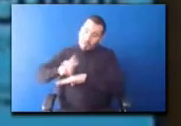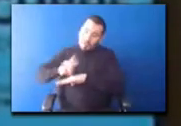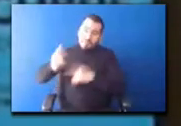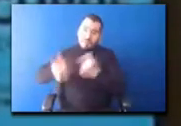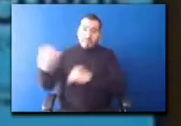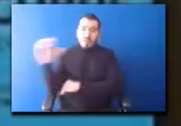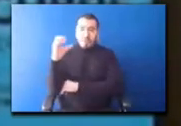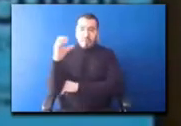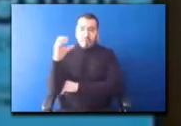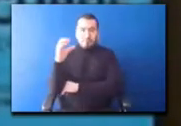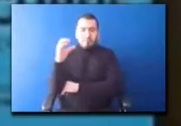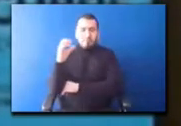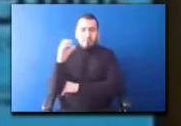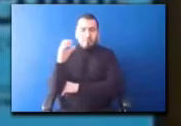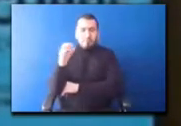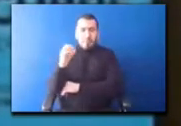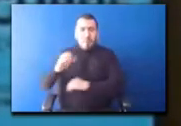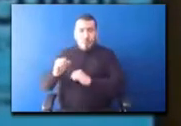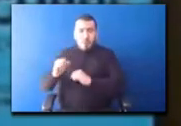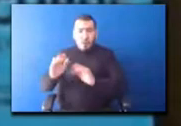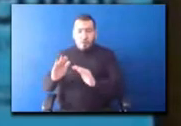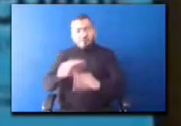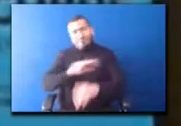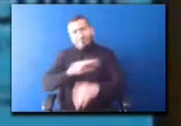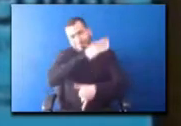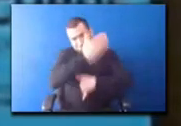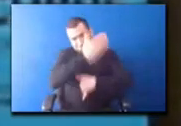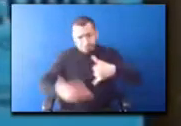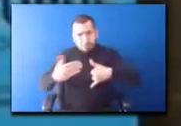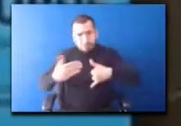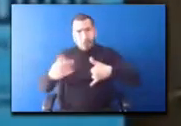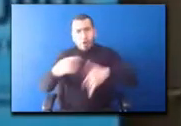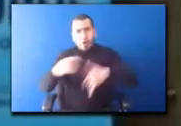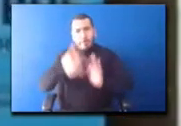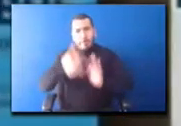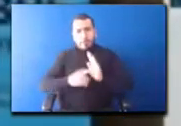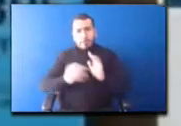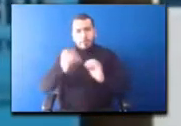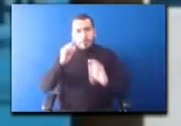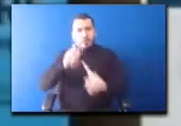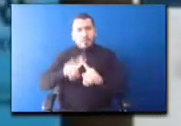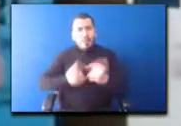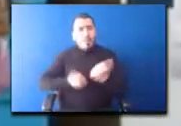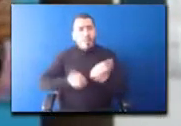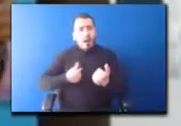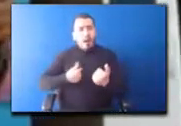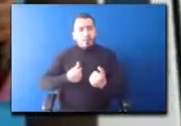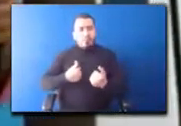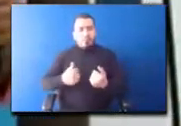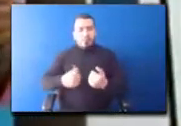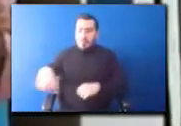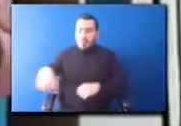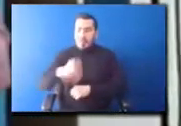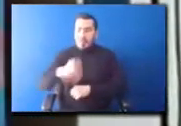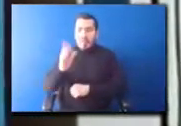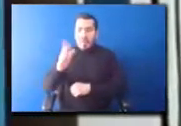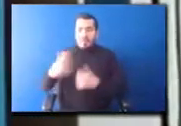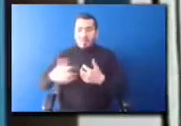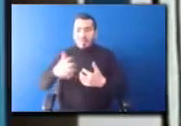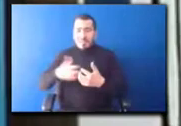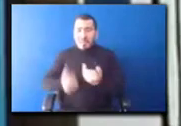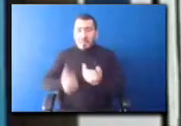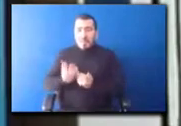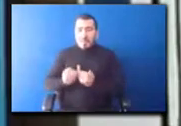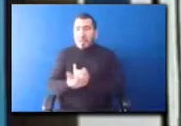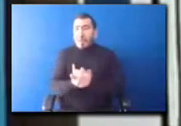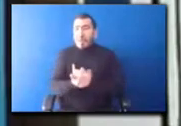desarrollando específicamente una tarea fundamental de poder apalancar la transformación de una industria que es estratégica para el bienestar